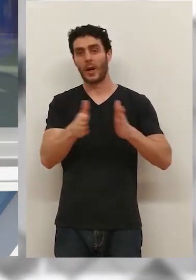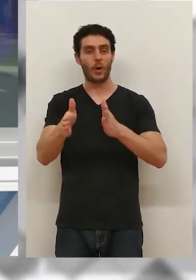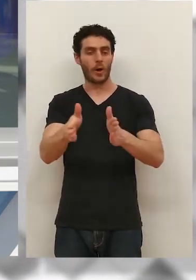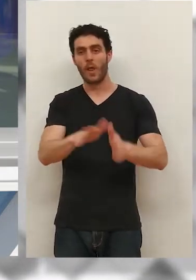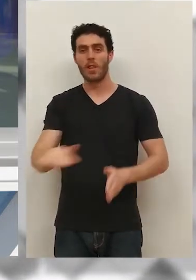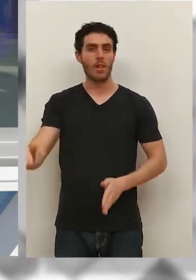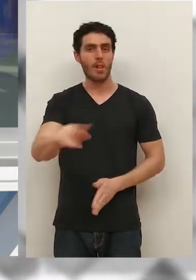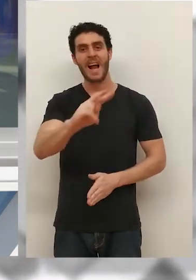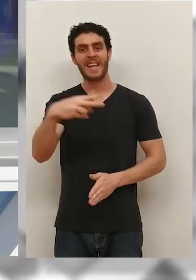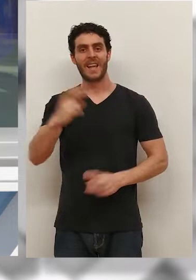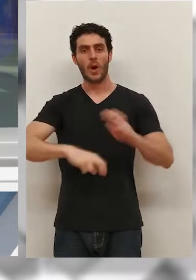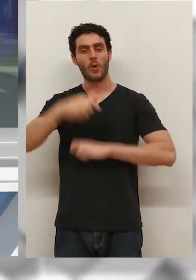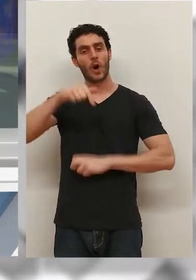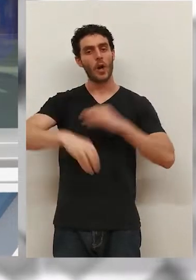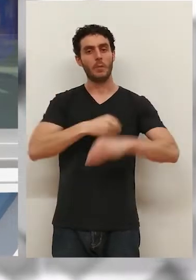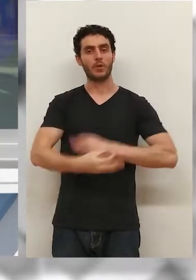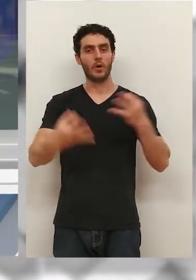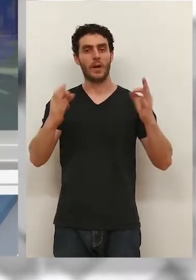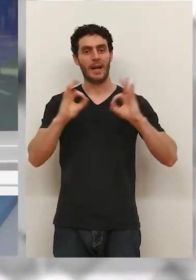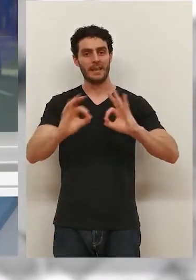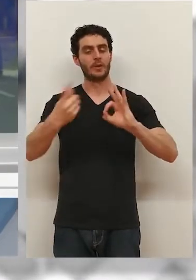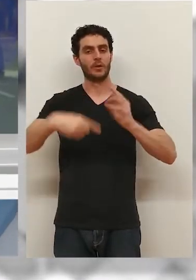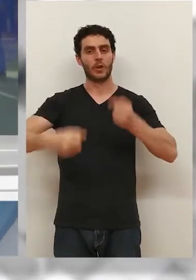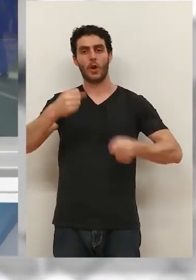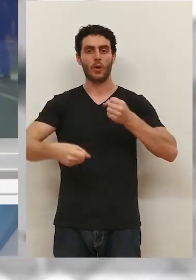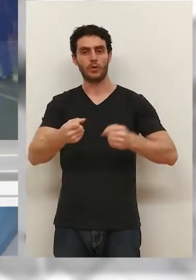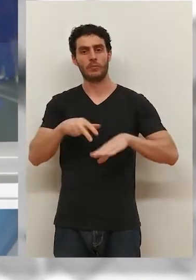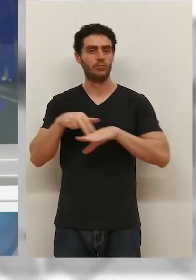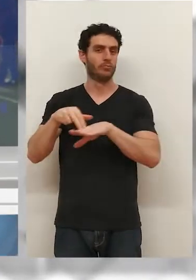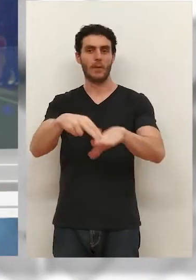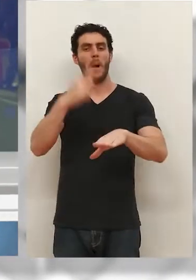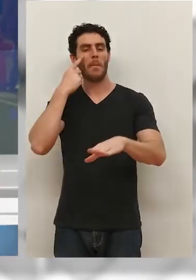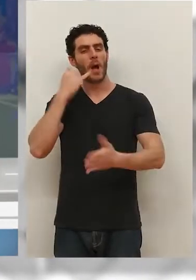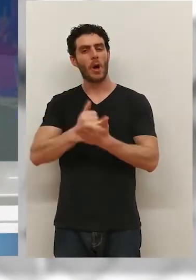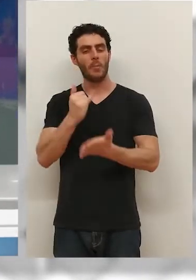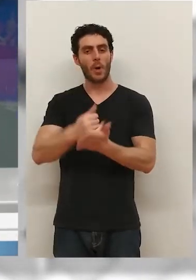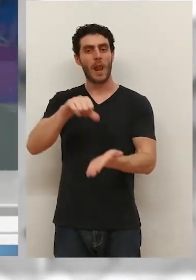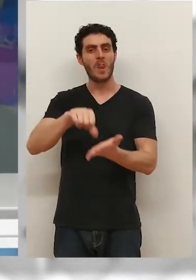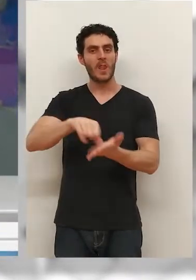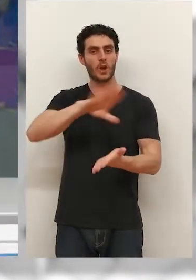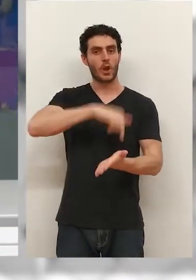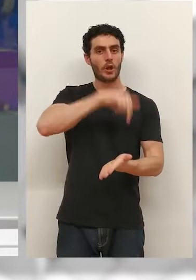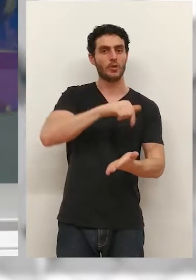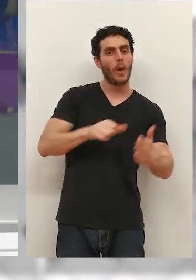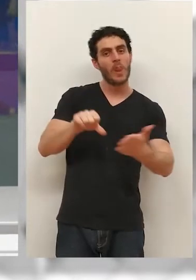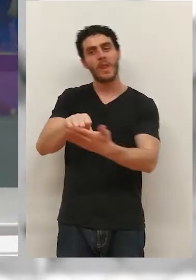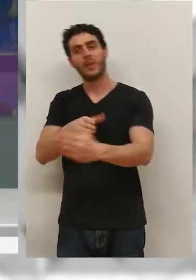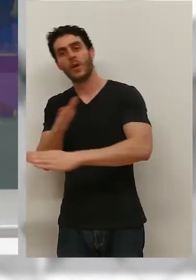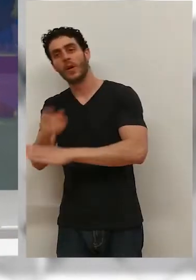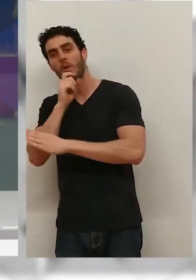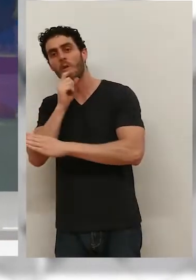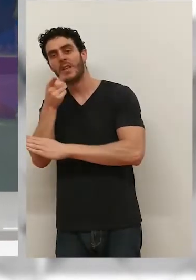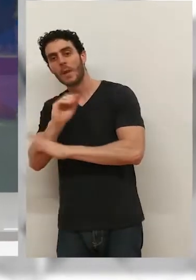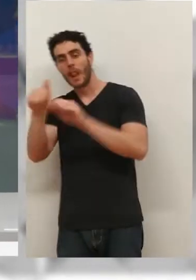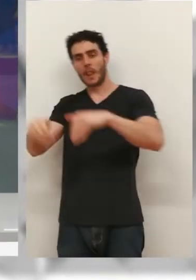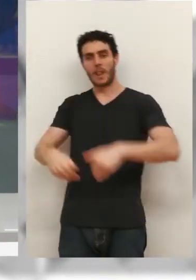recorridos alternativos. Y eso es lo que hemos hecho hoy. Nos hemos subido al coche para comprobar cómo podemos acceder al centro desde la zona sur y al revés.